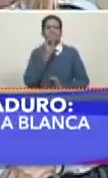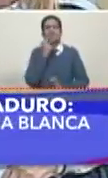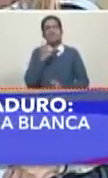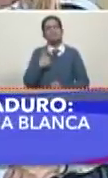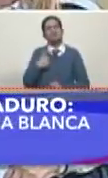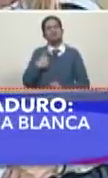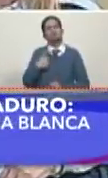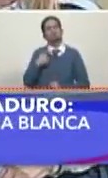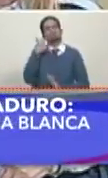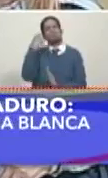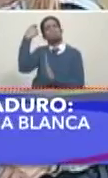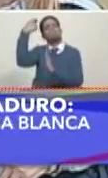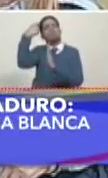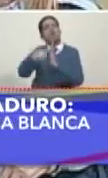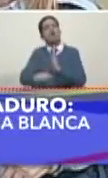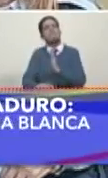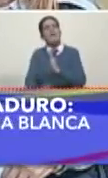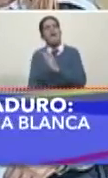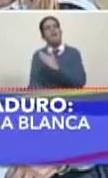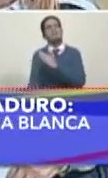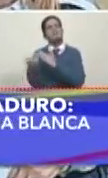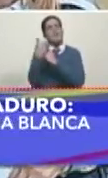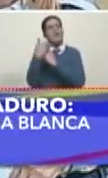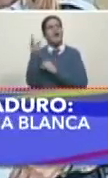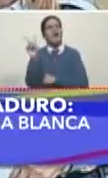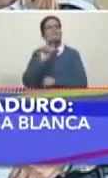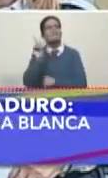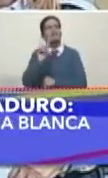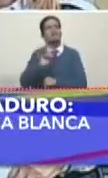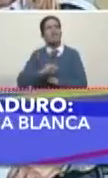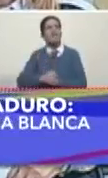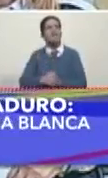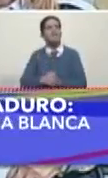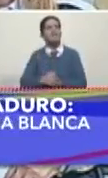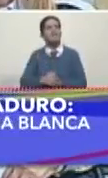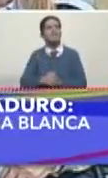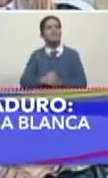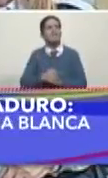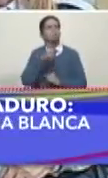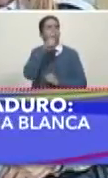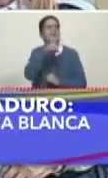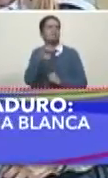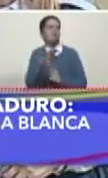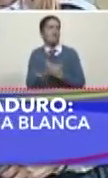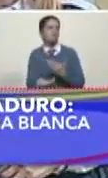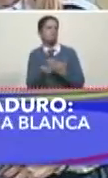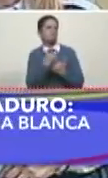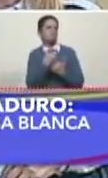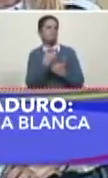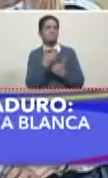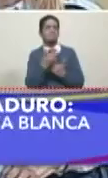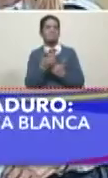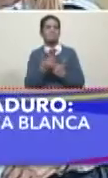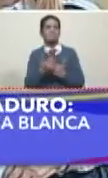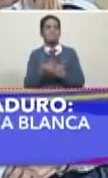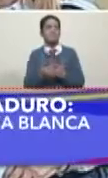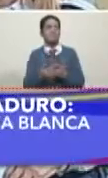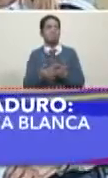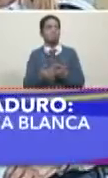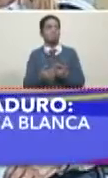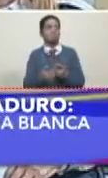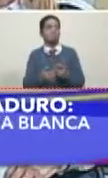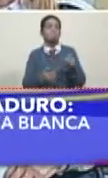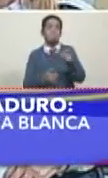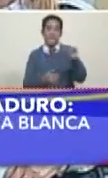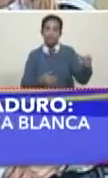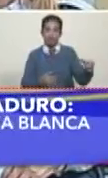censurara y le prohibiera entrar al país a los artistas que visitan o son amigos del presidente de Colombia, Iván Duque.